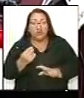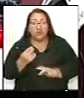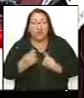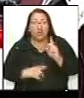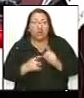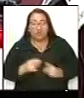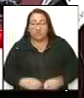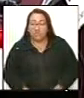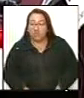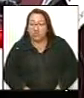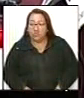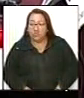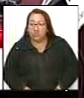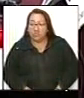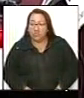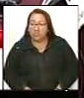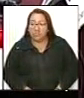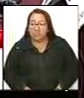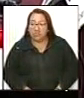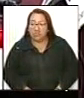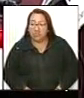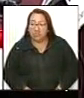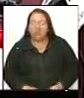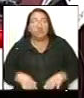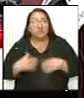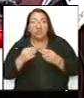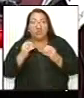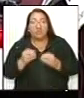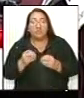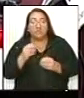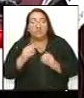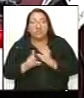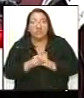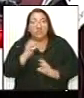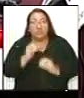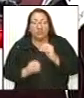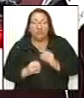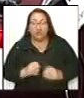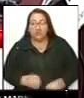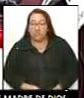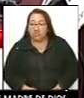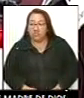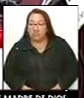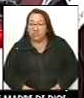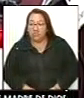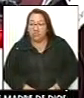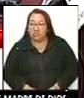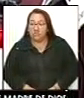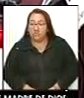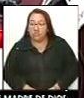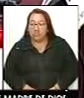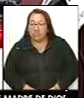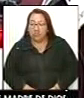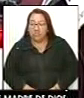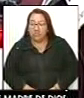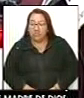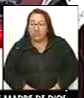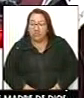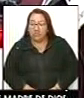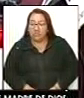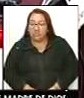14-11, porque no podía, había facultades delegadas, modificar la composición de una comisión que debe